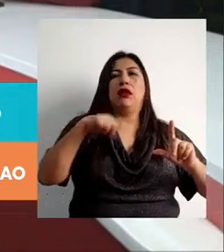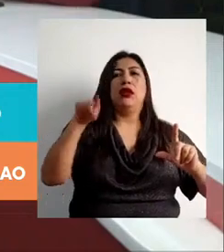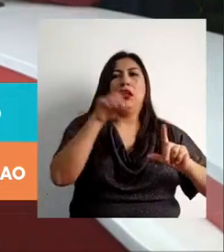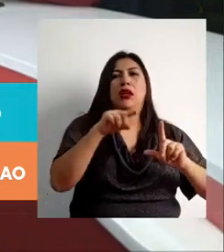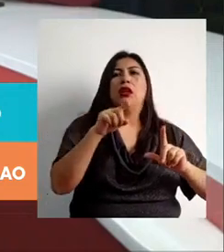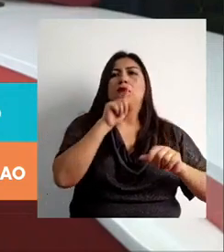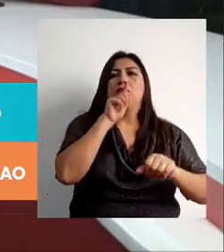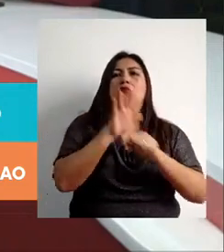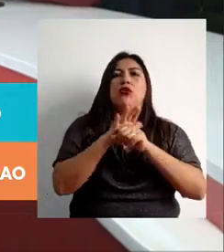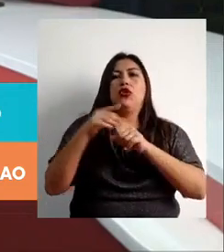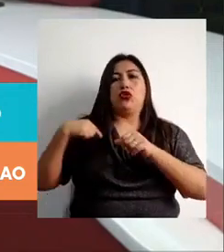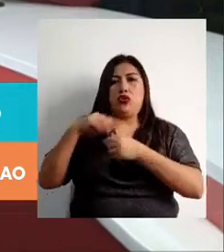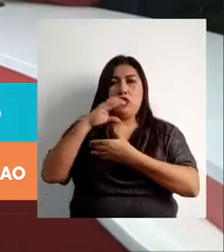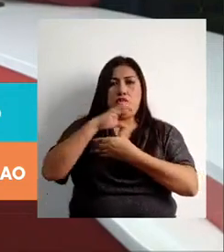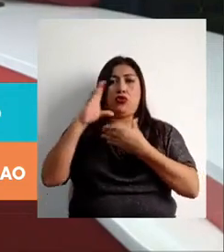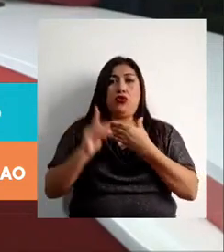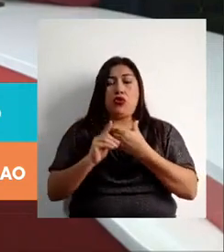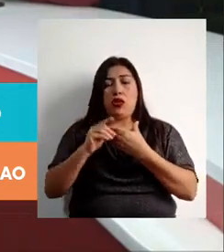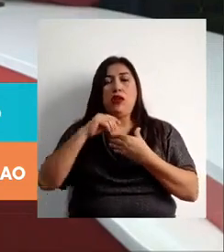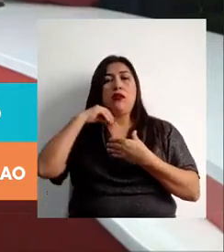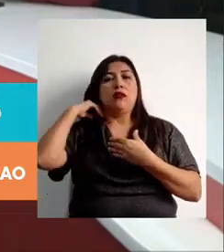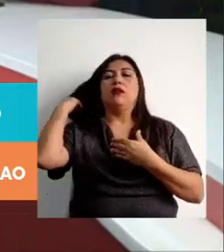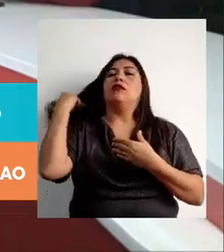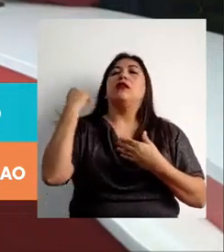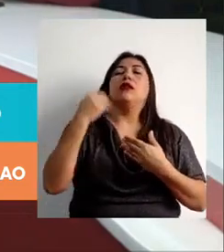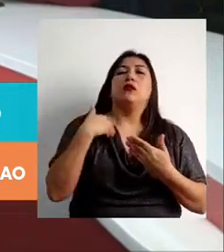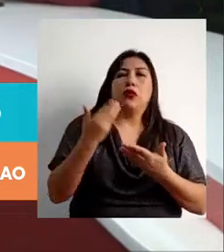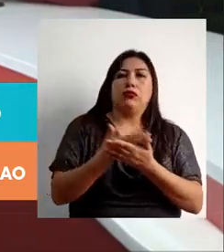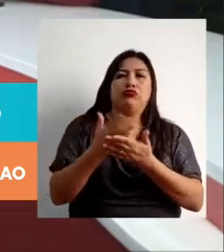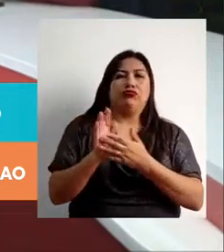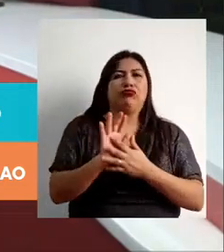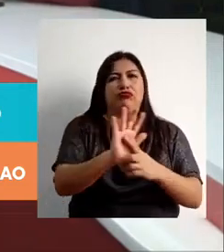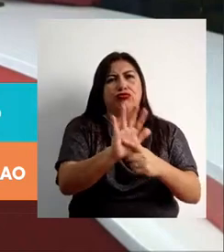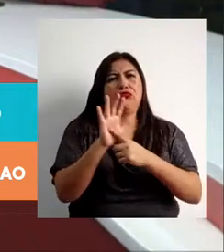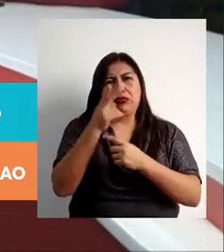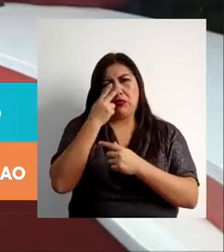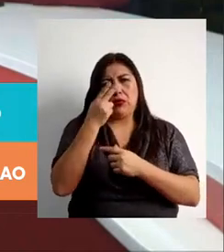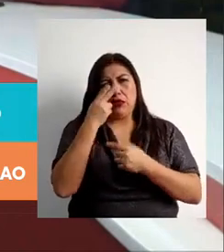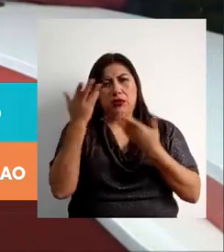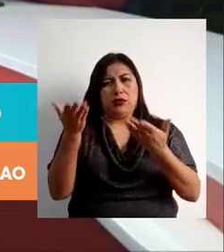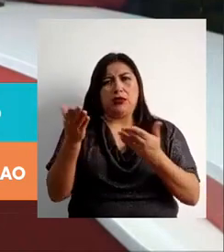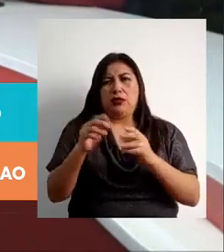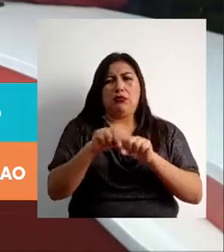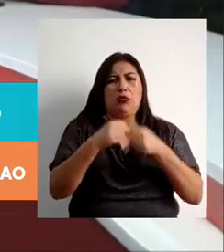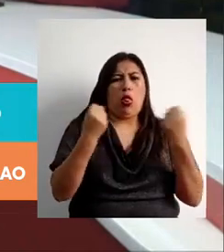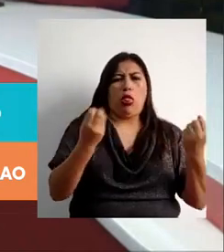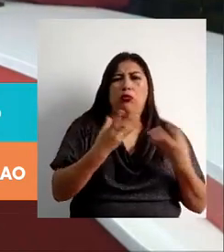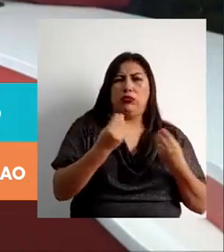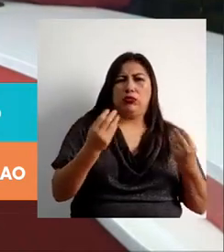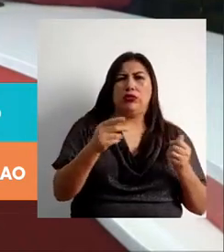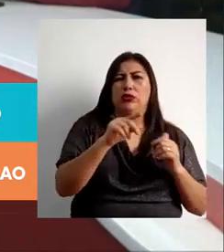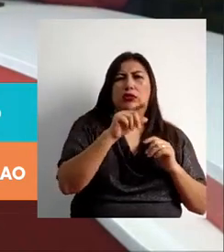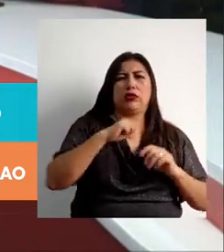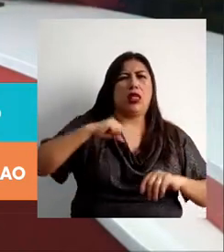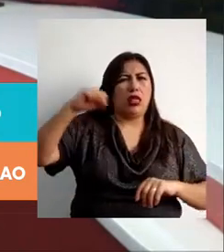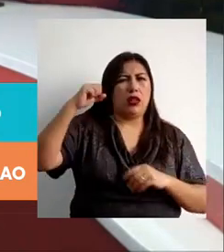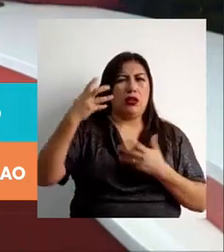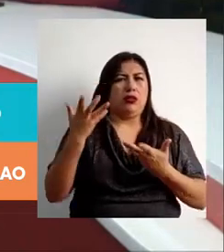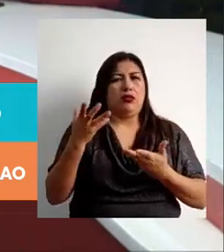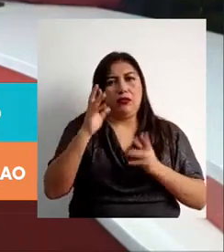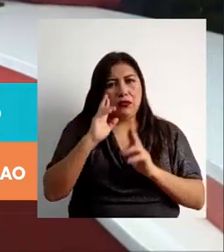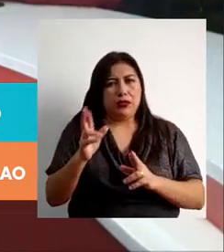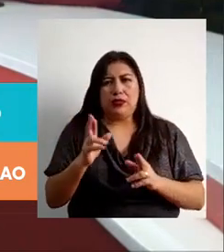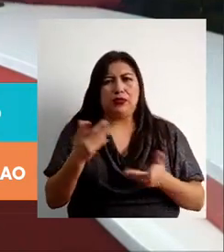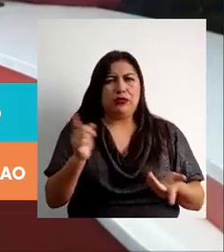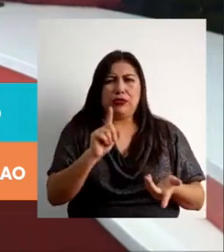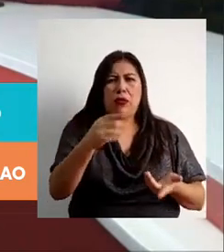nosotros a hacer evidente la violación de estos derechos. Por favor, señoras y señores, no ocupen